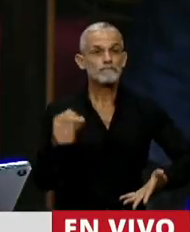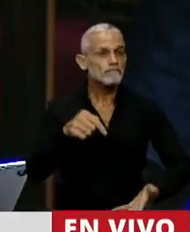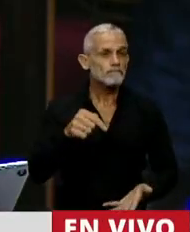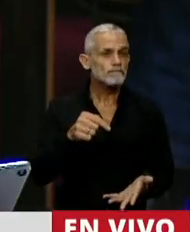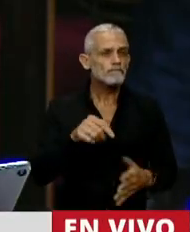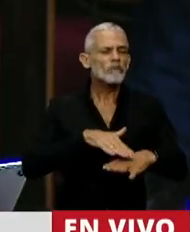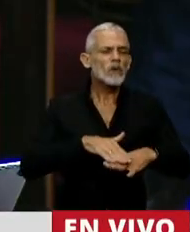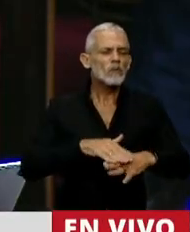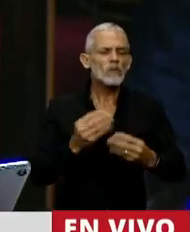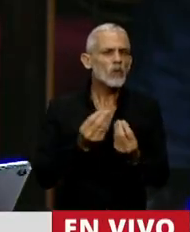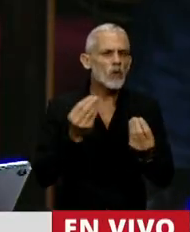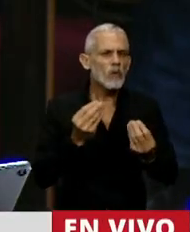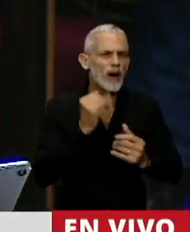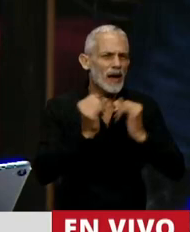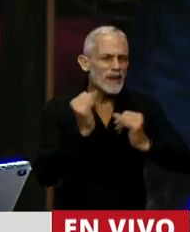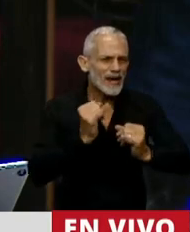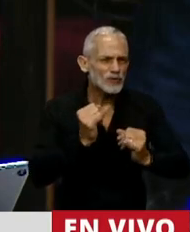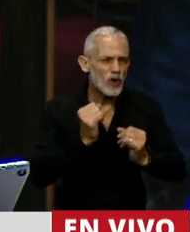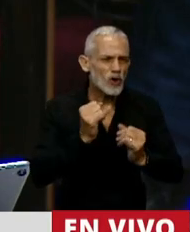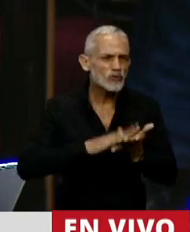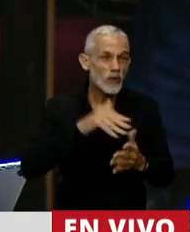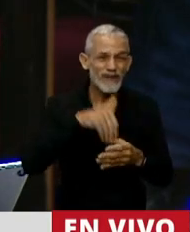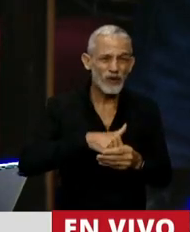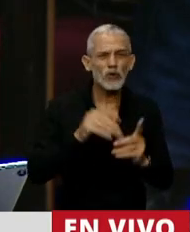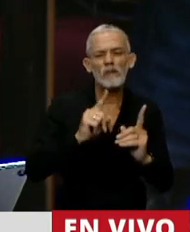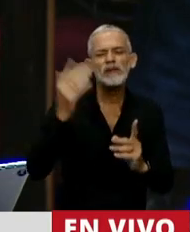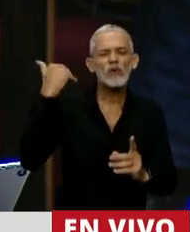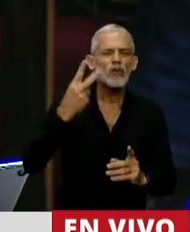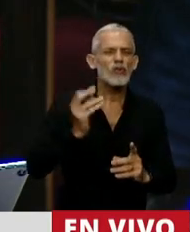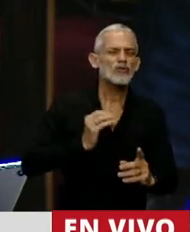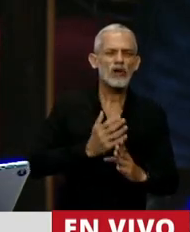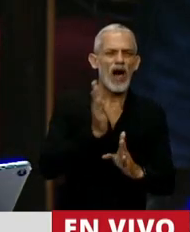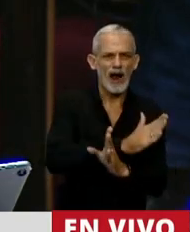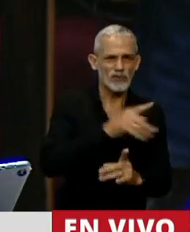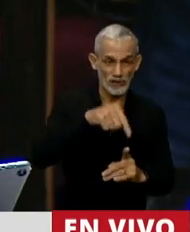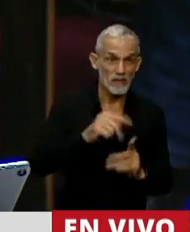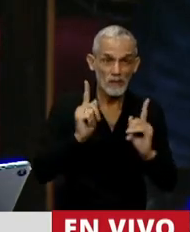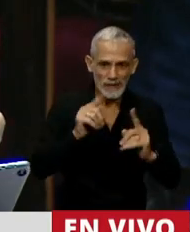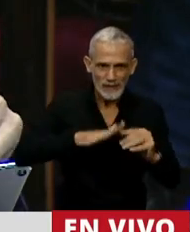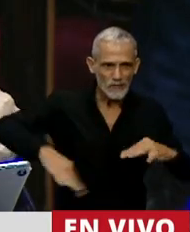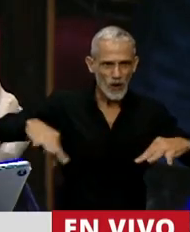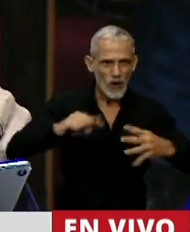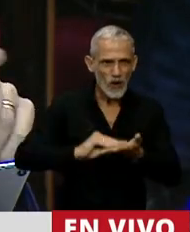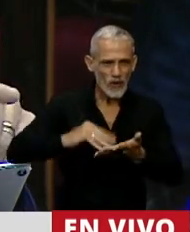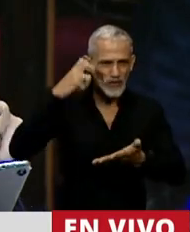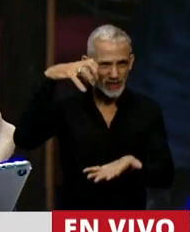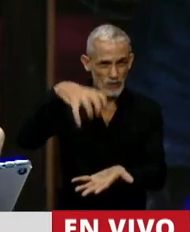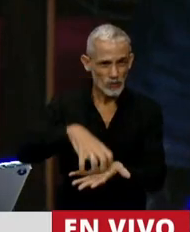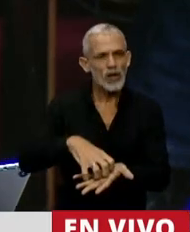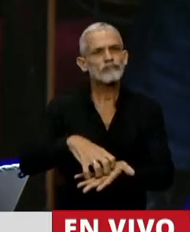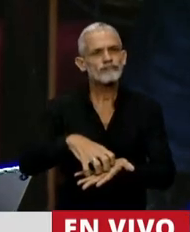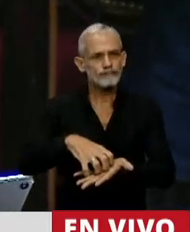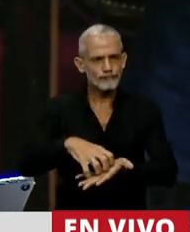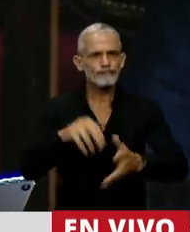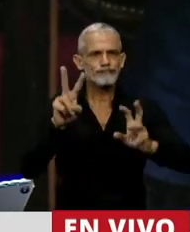La fundamentación de mi voto va a ser lo mismo que hace 2 años, cuando acá en este mismo recinto hemos